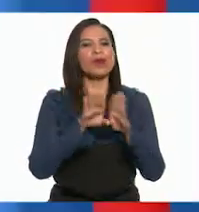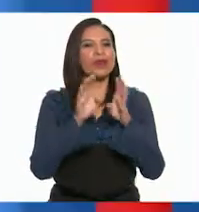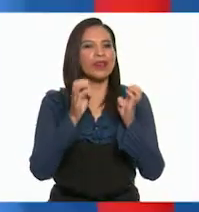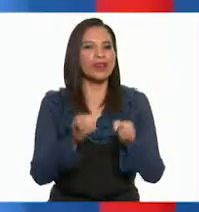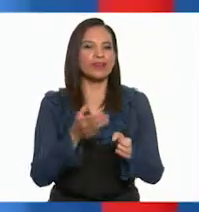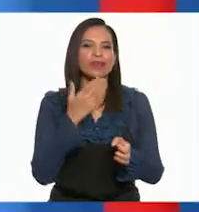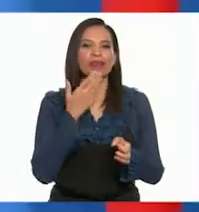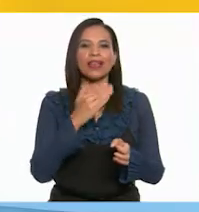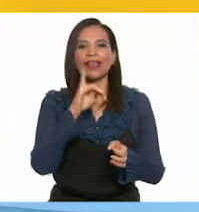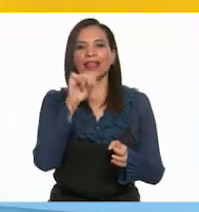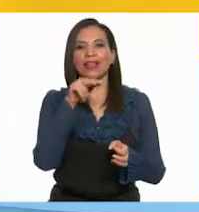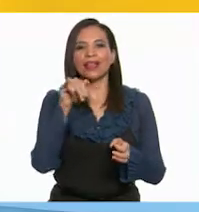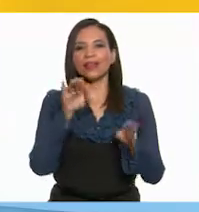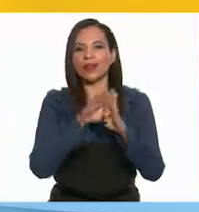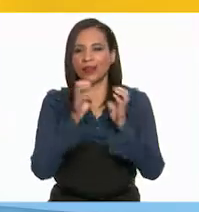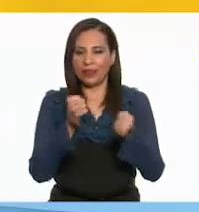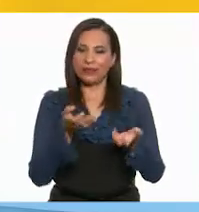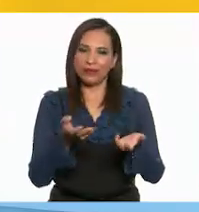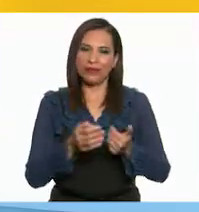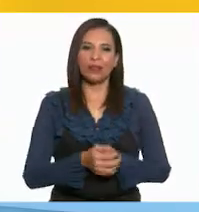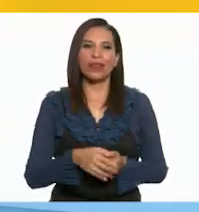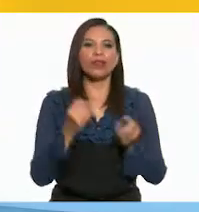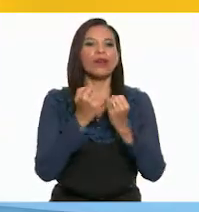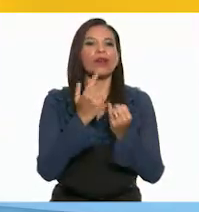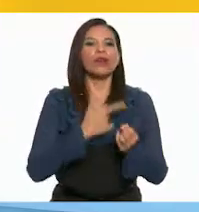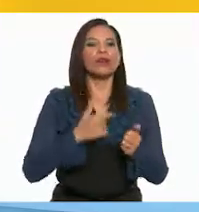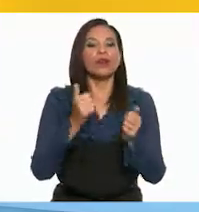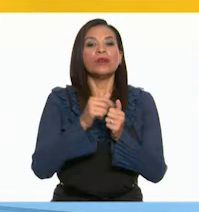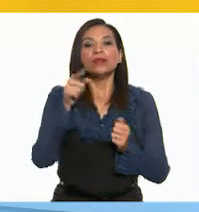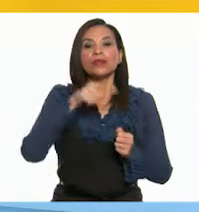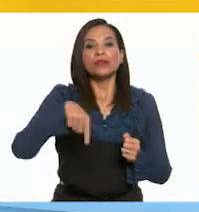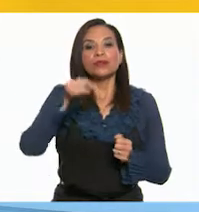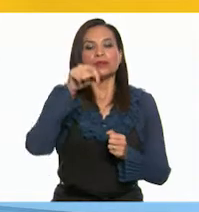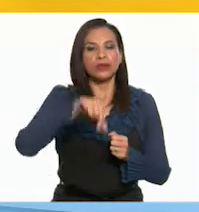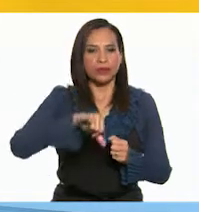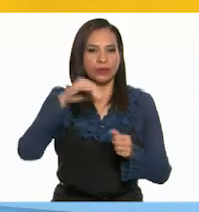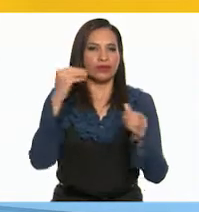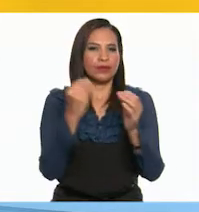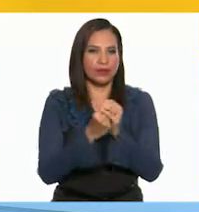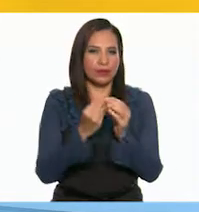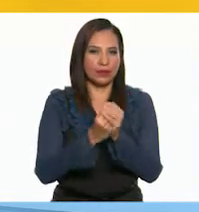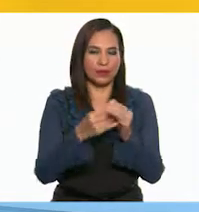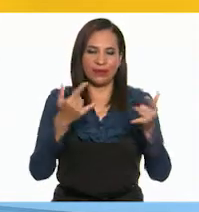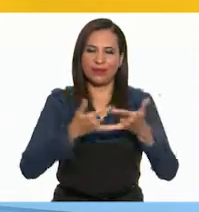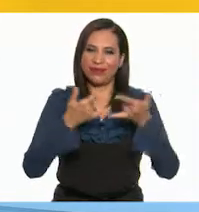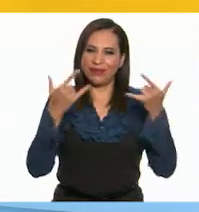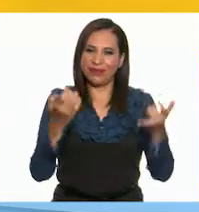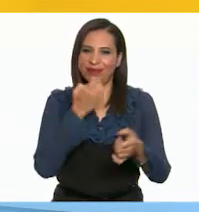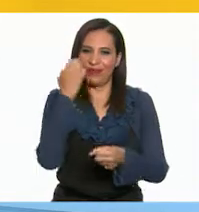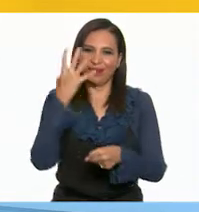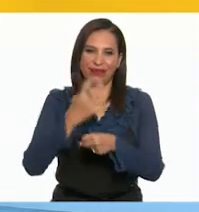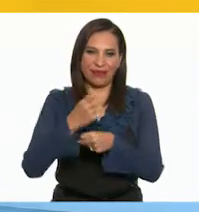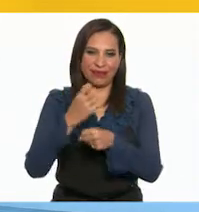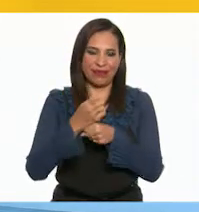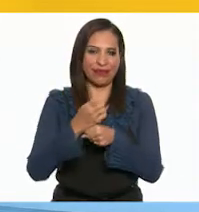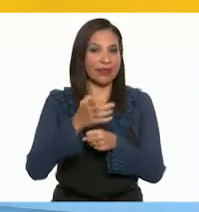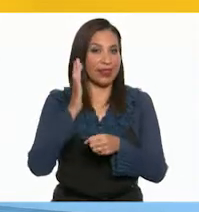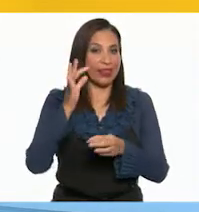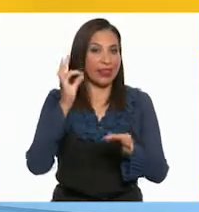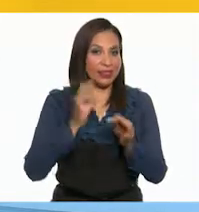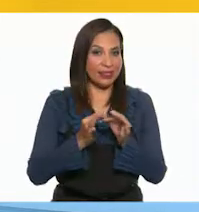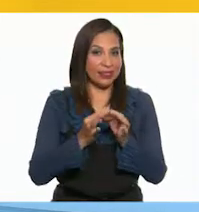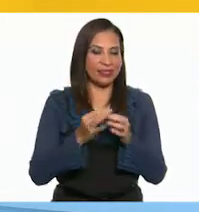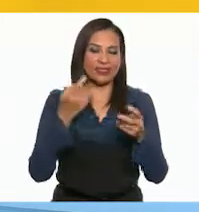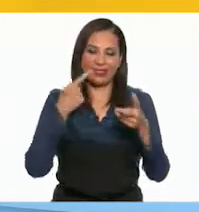Jenny, muchas gracias. Y también vamos a tener el gusto de estar con ustedes en esta clase de Historia de cuarto grado. ¿Ya están